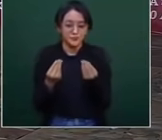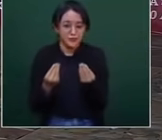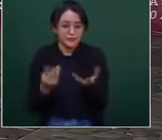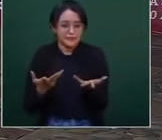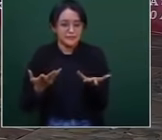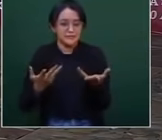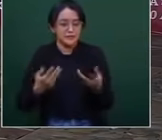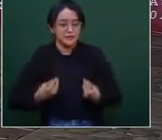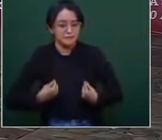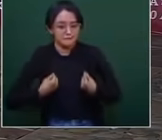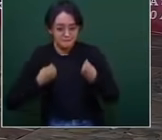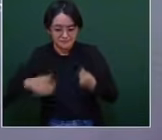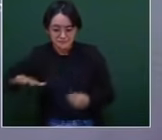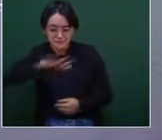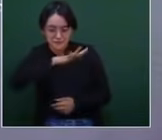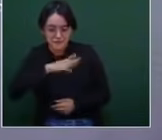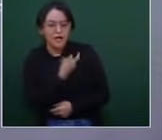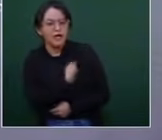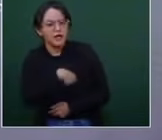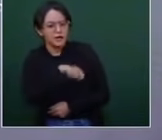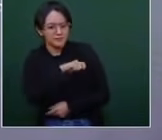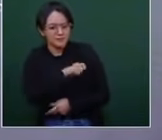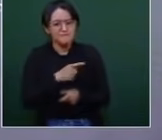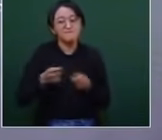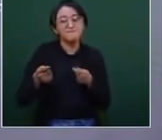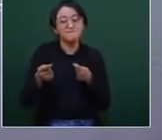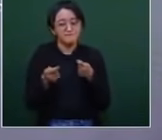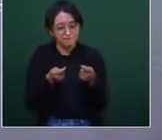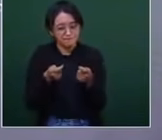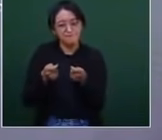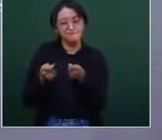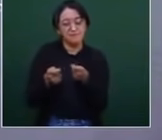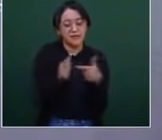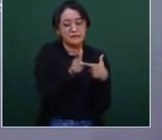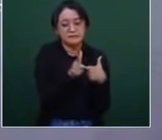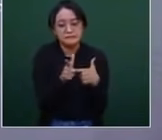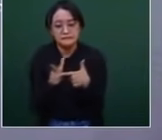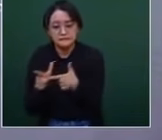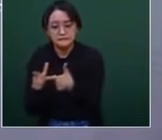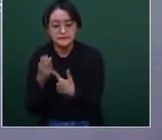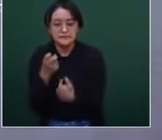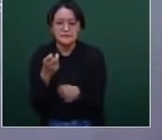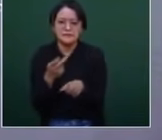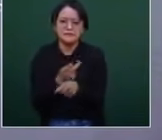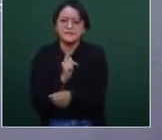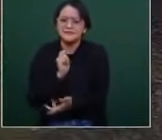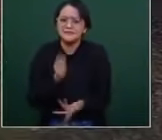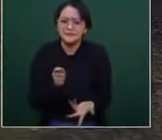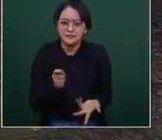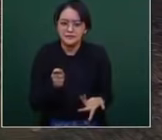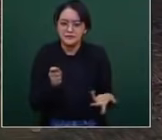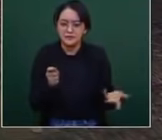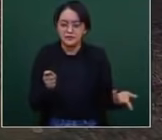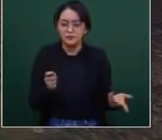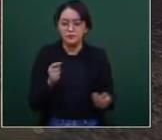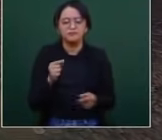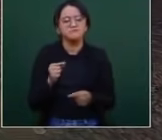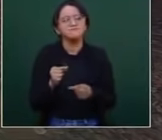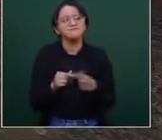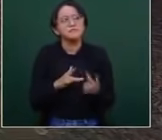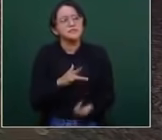economía de nuestro país. Todo ello llevó a que poco a poco se fuese creando